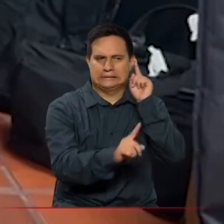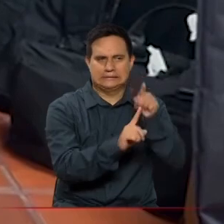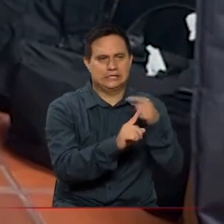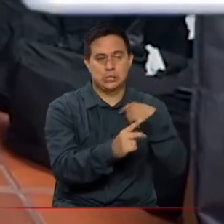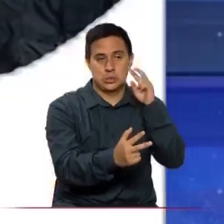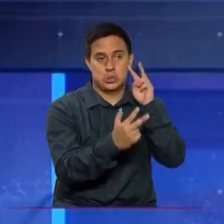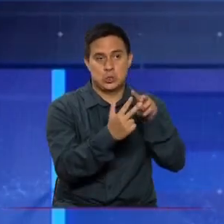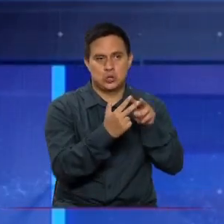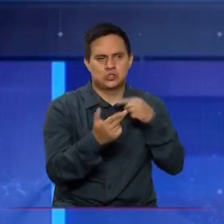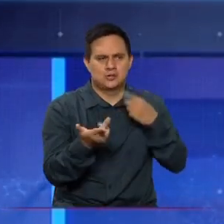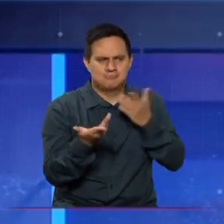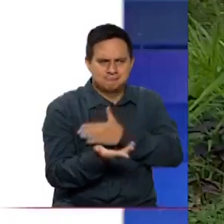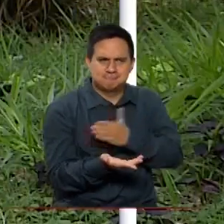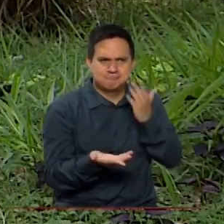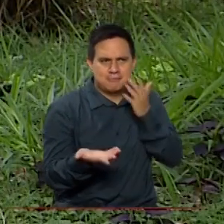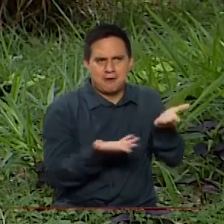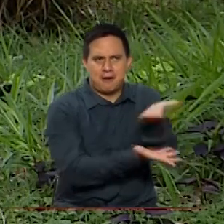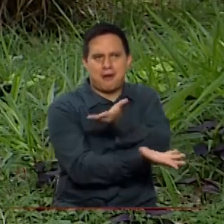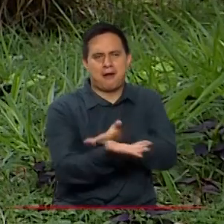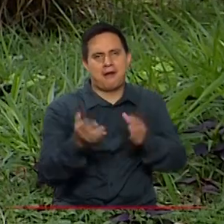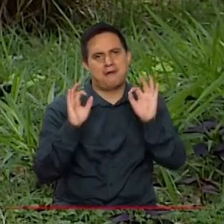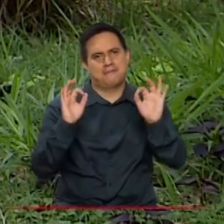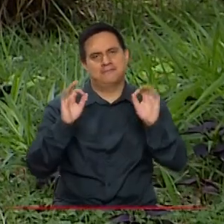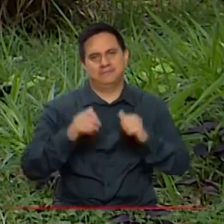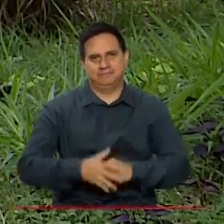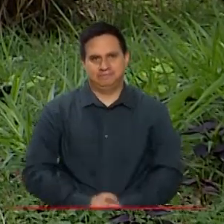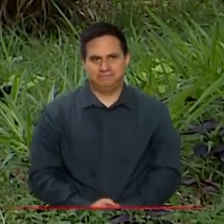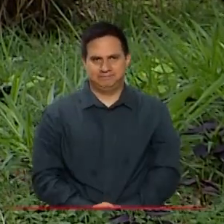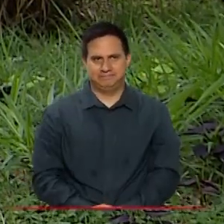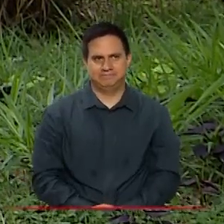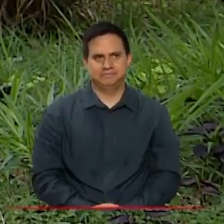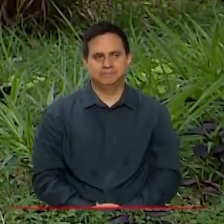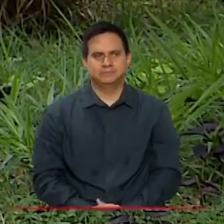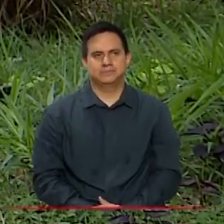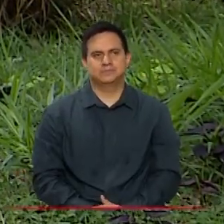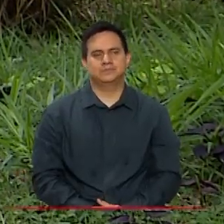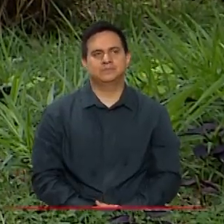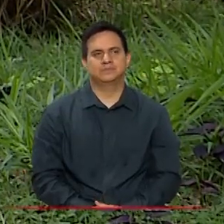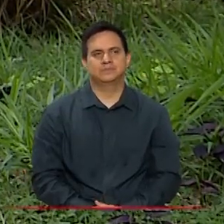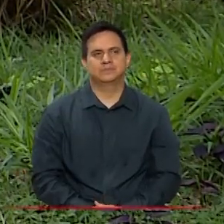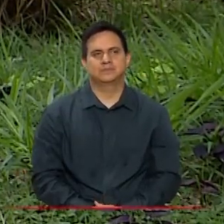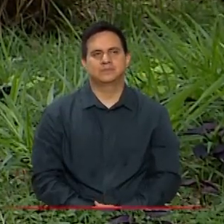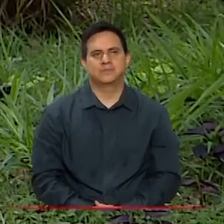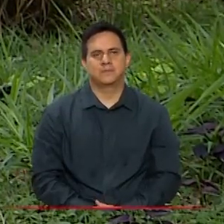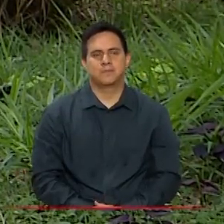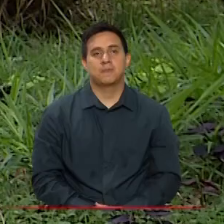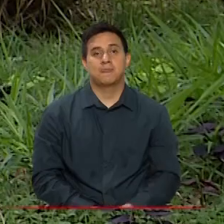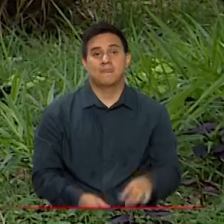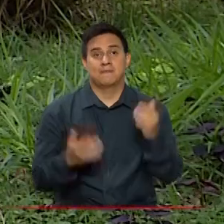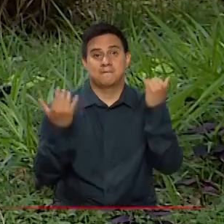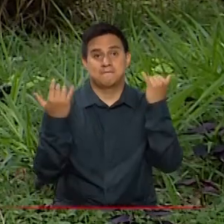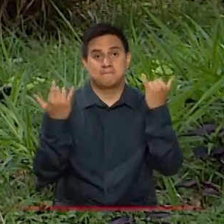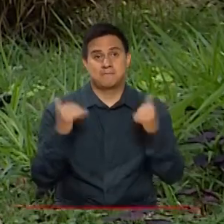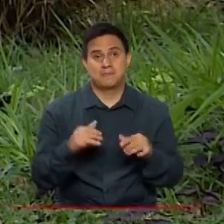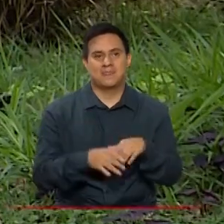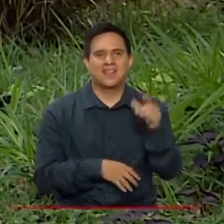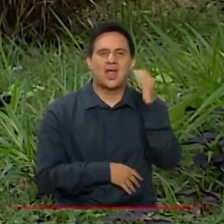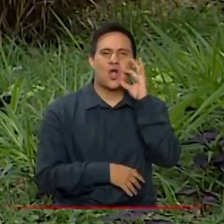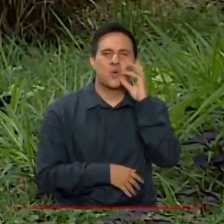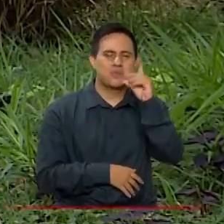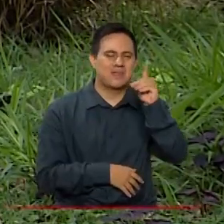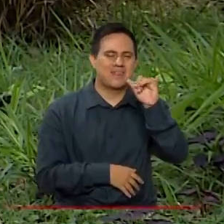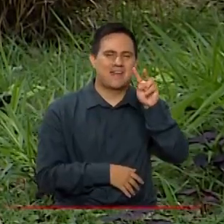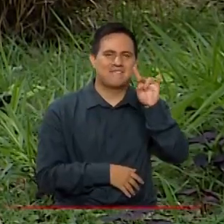de hospitalidad. Y finalizando esta conferencia de las partes, también llegó la despedida de David Cooper, secretario